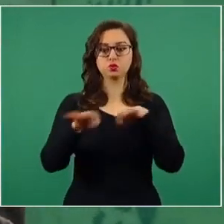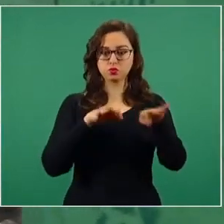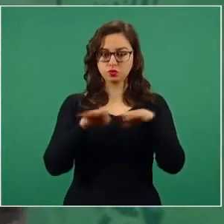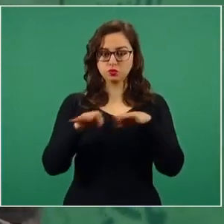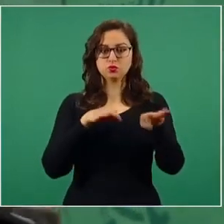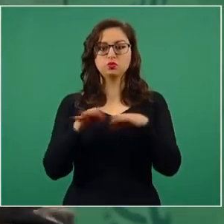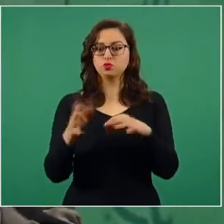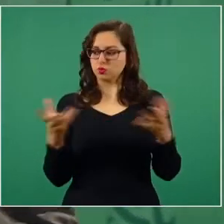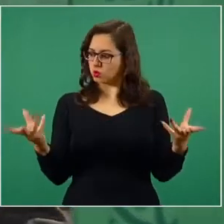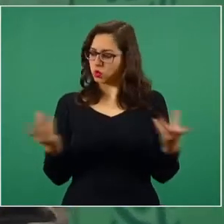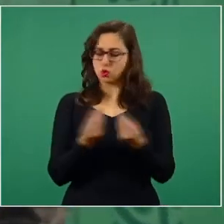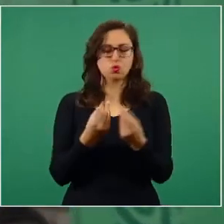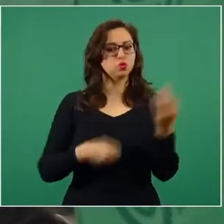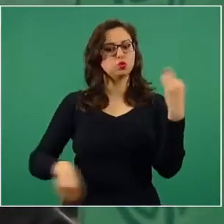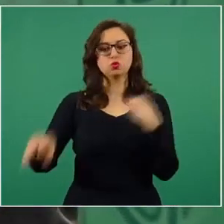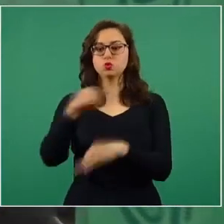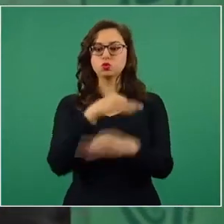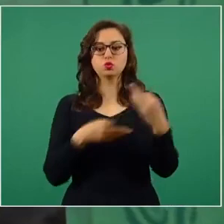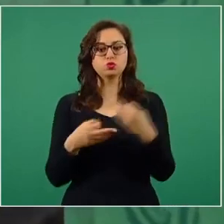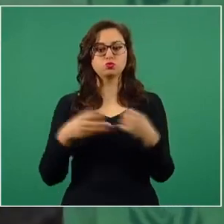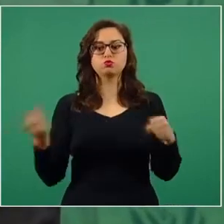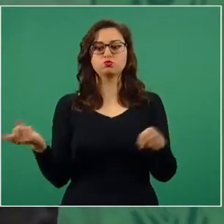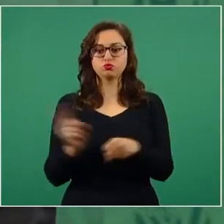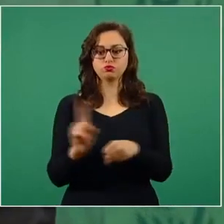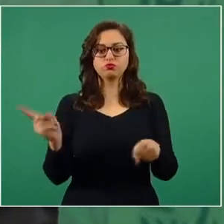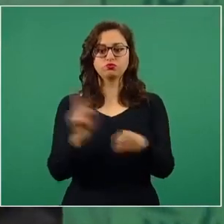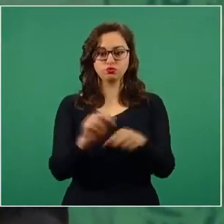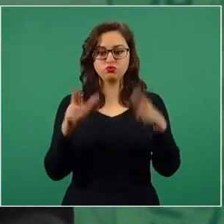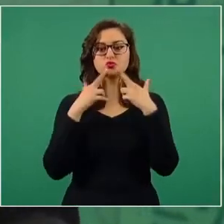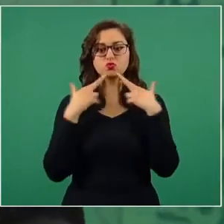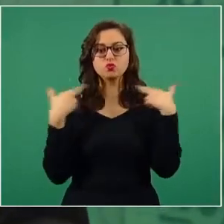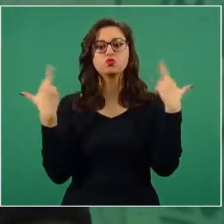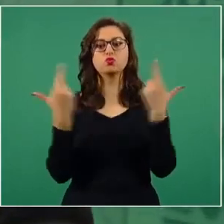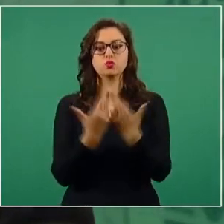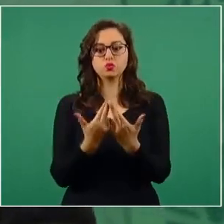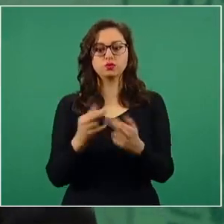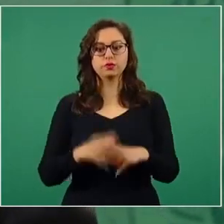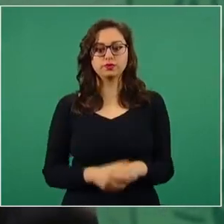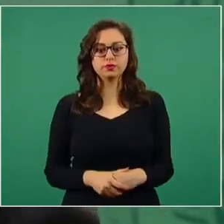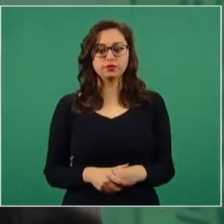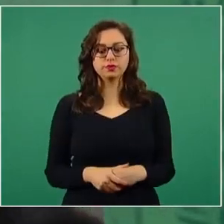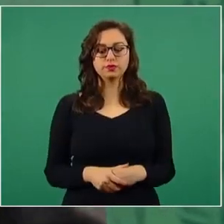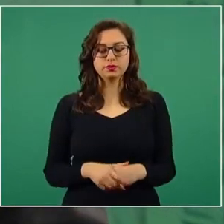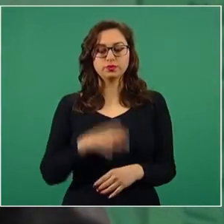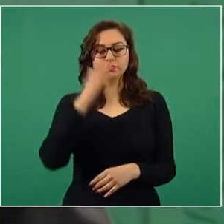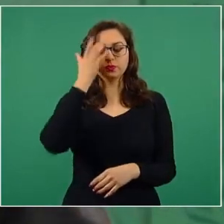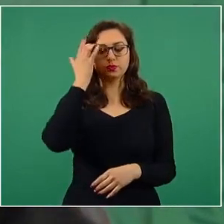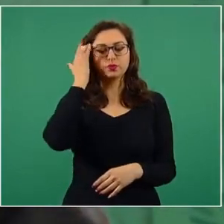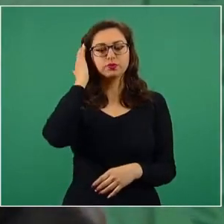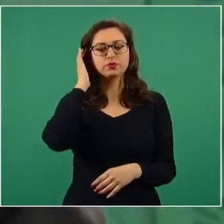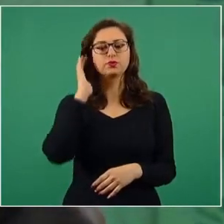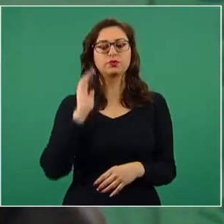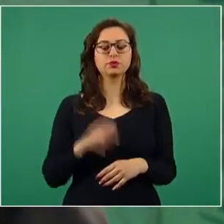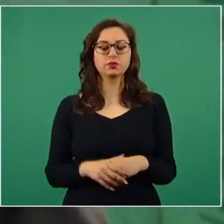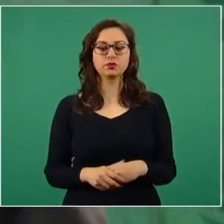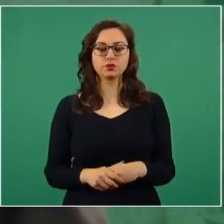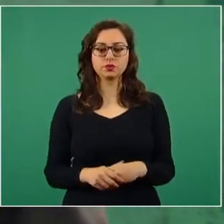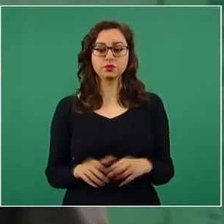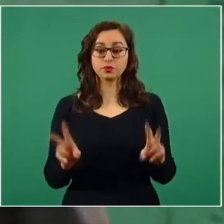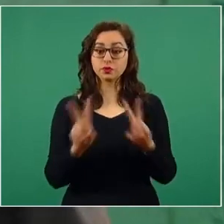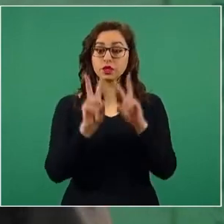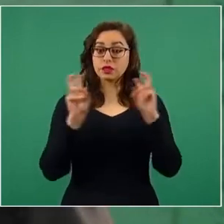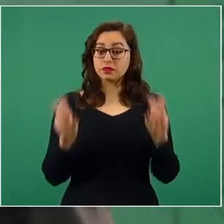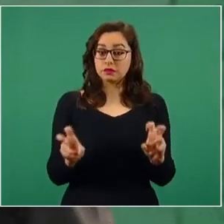Todos nos reunimos para tratar este asunto de